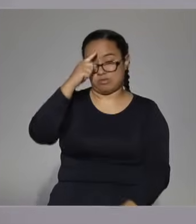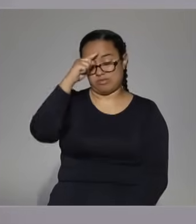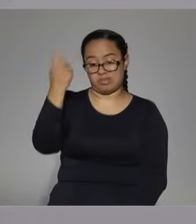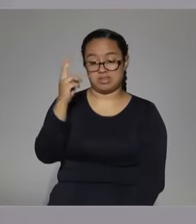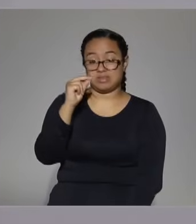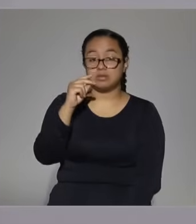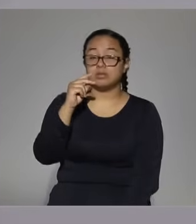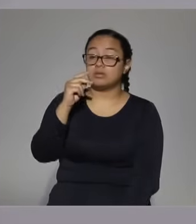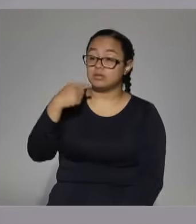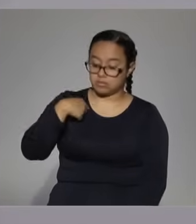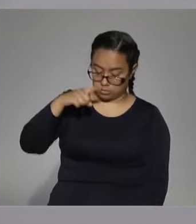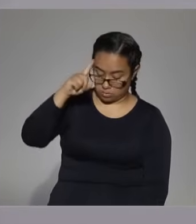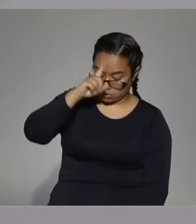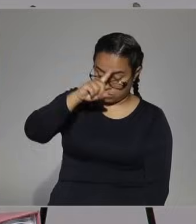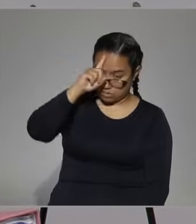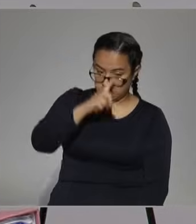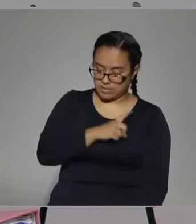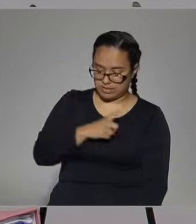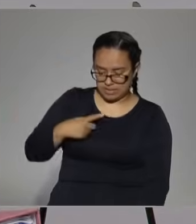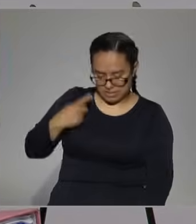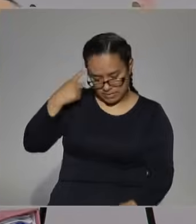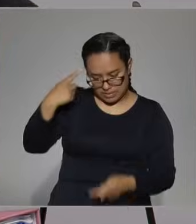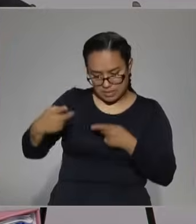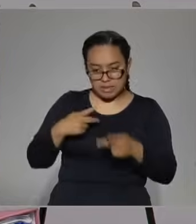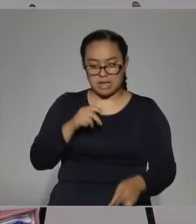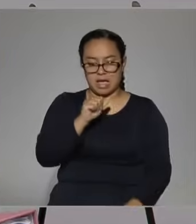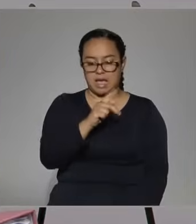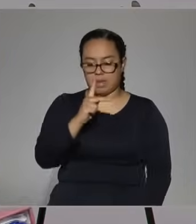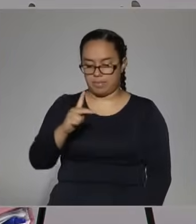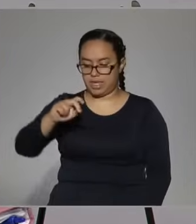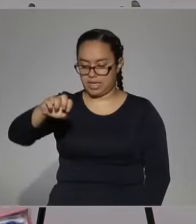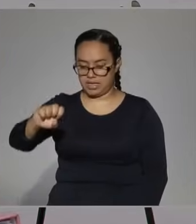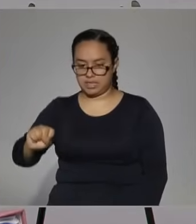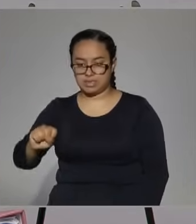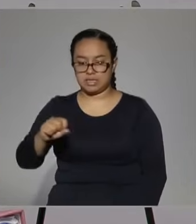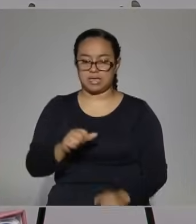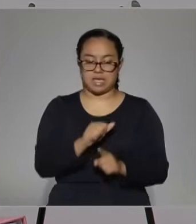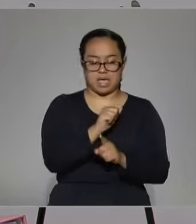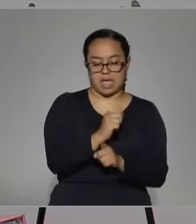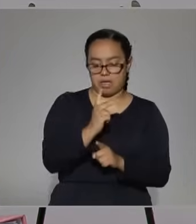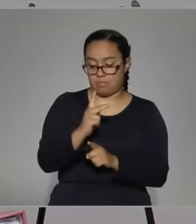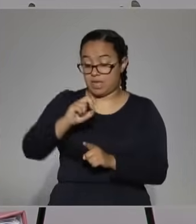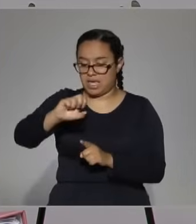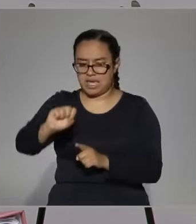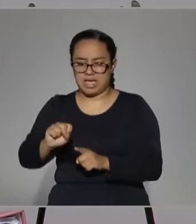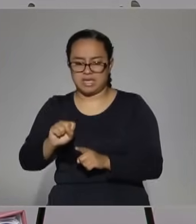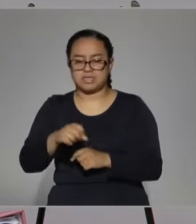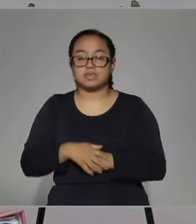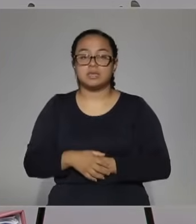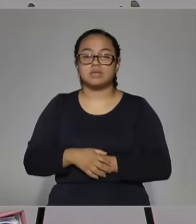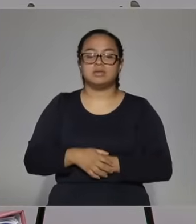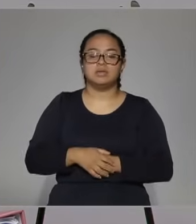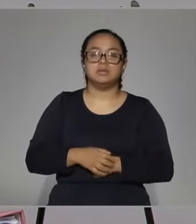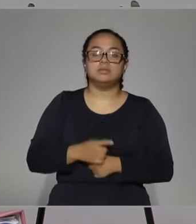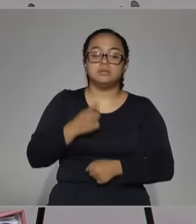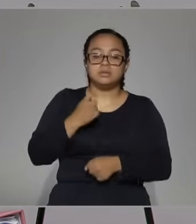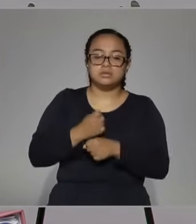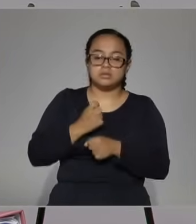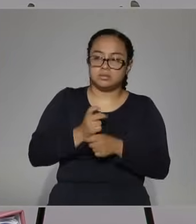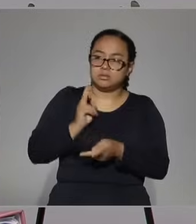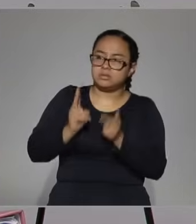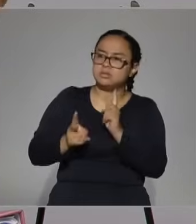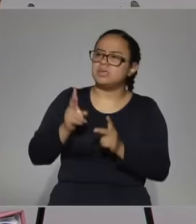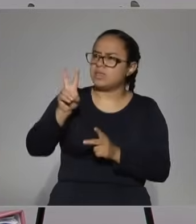verdad, sugiero una estrategia que se llama APS. APS. Okay. Entonces, inicio hablando de las cosas que